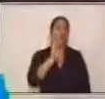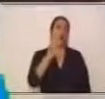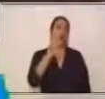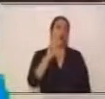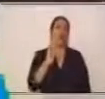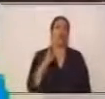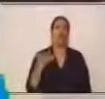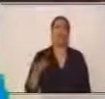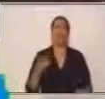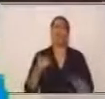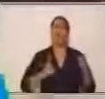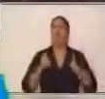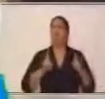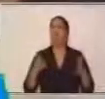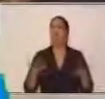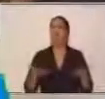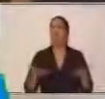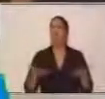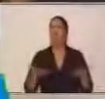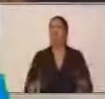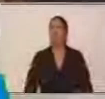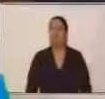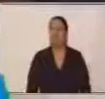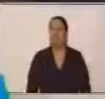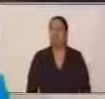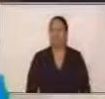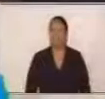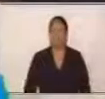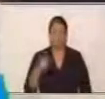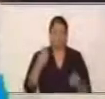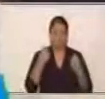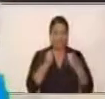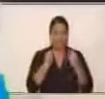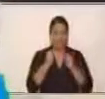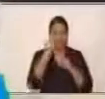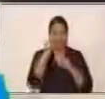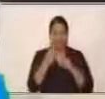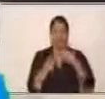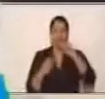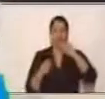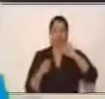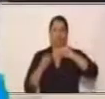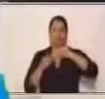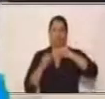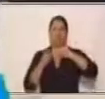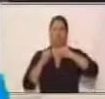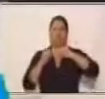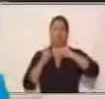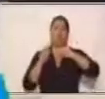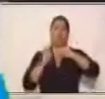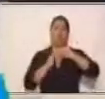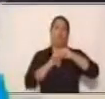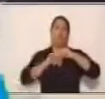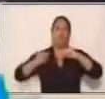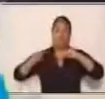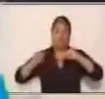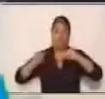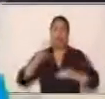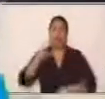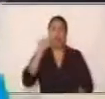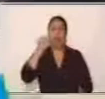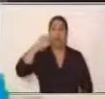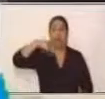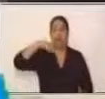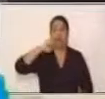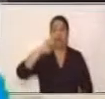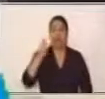agudo. Vamos a realizar la abertura. Aquí tengo la línea. Aún la llamo línea, pues